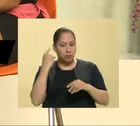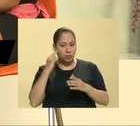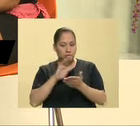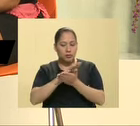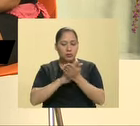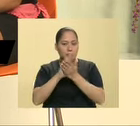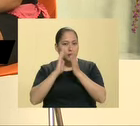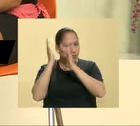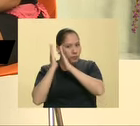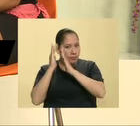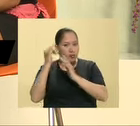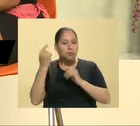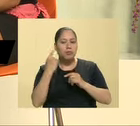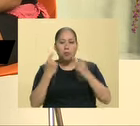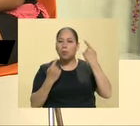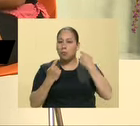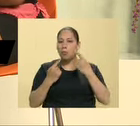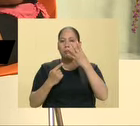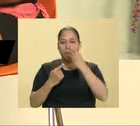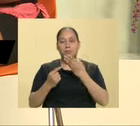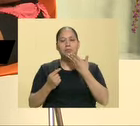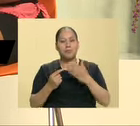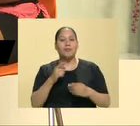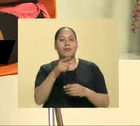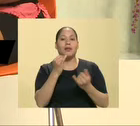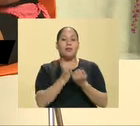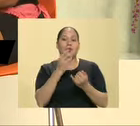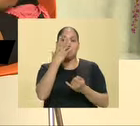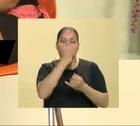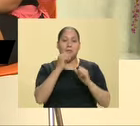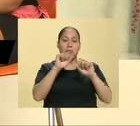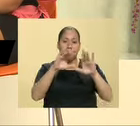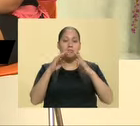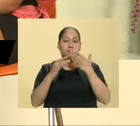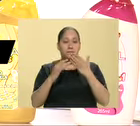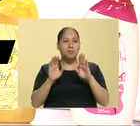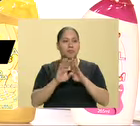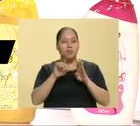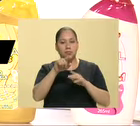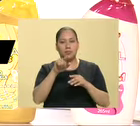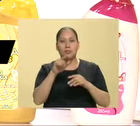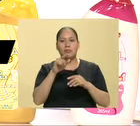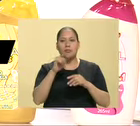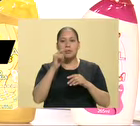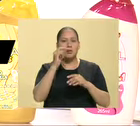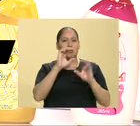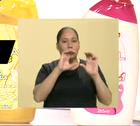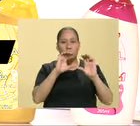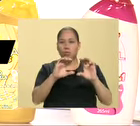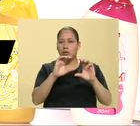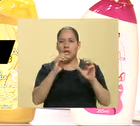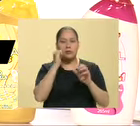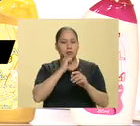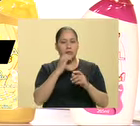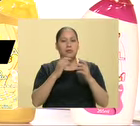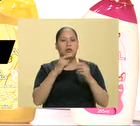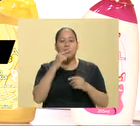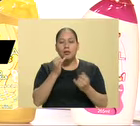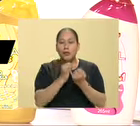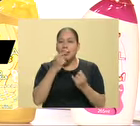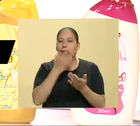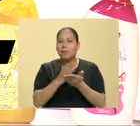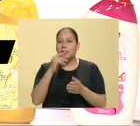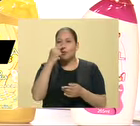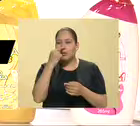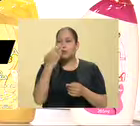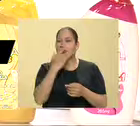poner. Excelente. Para darle un poco más de manejabilidad. Y también lo nutre mucho, ¿no? Lo nutre mucho, lo mantiene muy, muy cuidado y huele muy rico también,